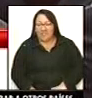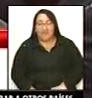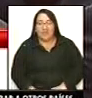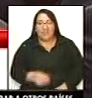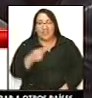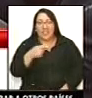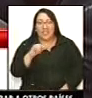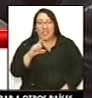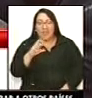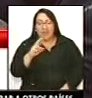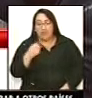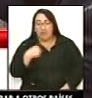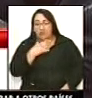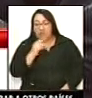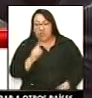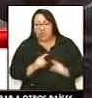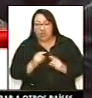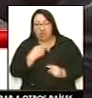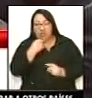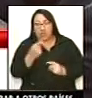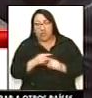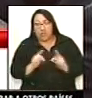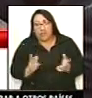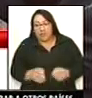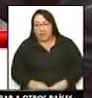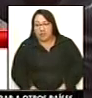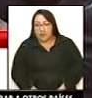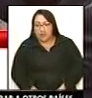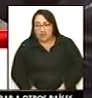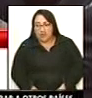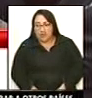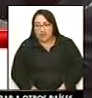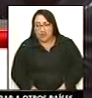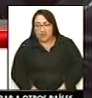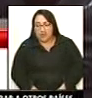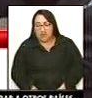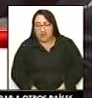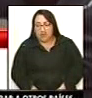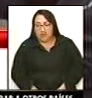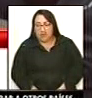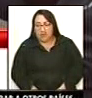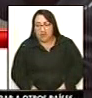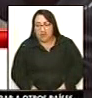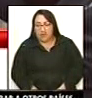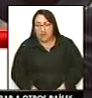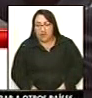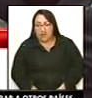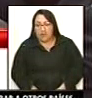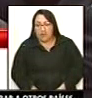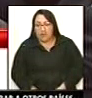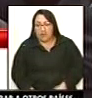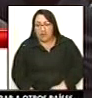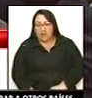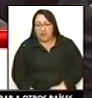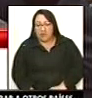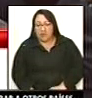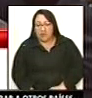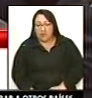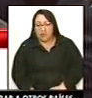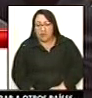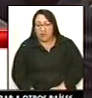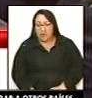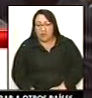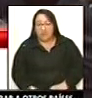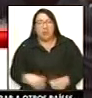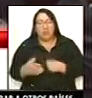Bueno, me hubiera encantado que estuviera al menos el vocero, pero está el congresista Cheput. Sí, bueno, independientemente que de